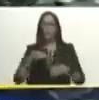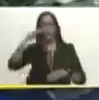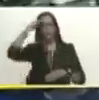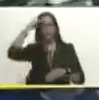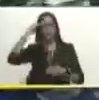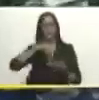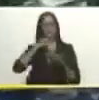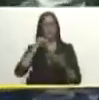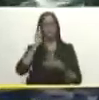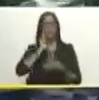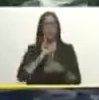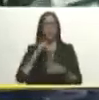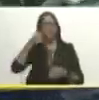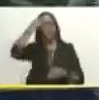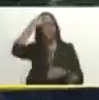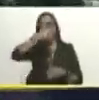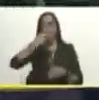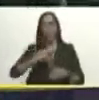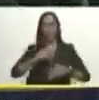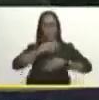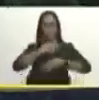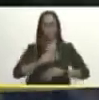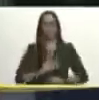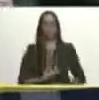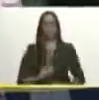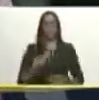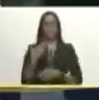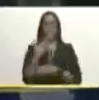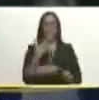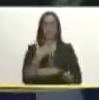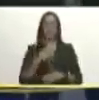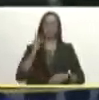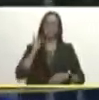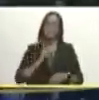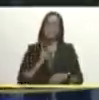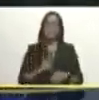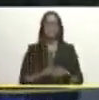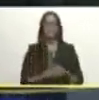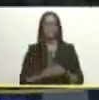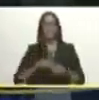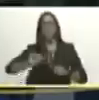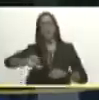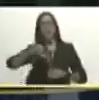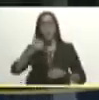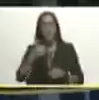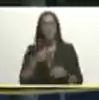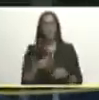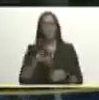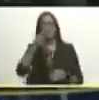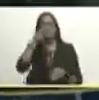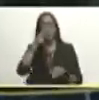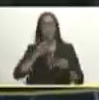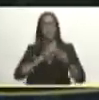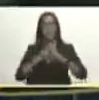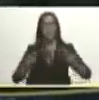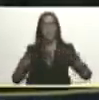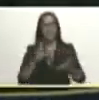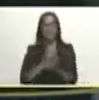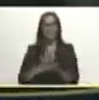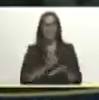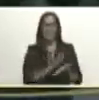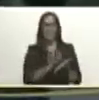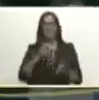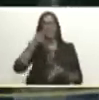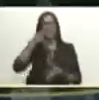pueblo uniformado y en armas. Tiene que ser la mayor garantía de la paz, de la tranquilidad y de la seguridad